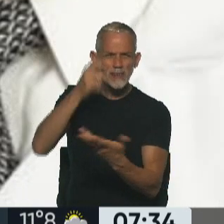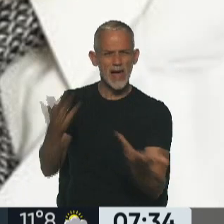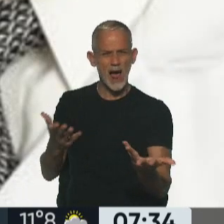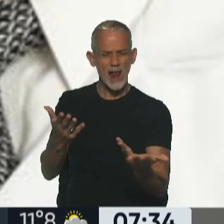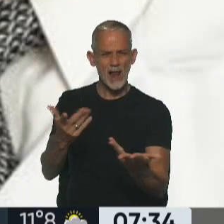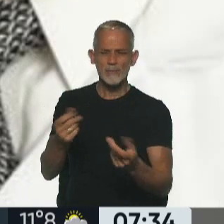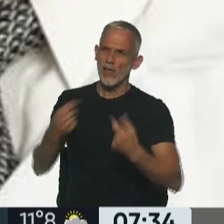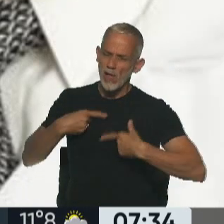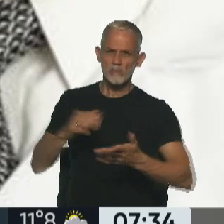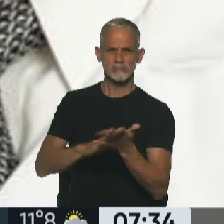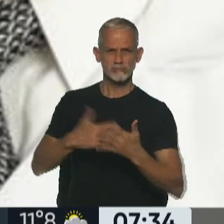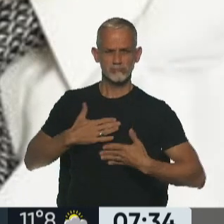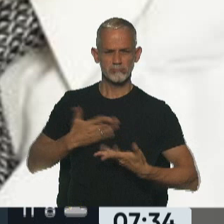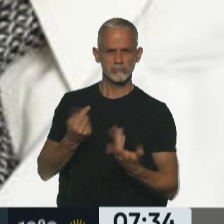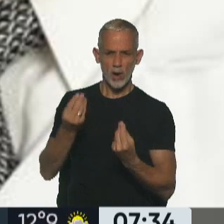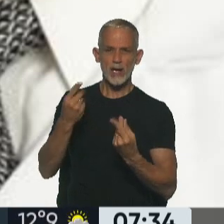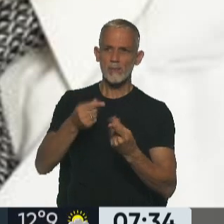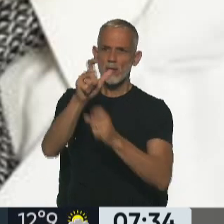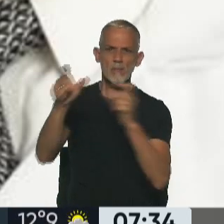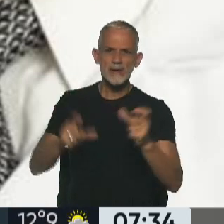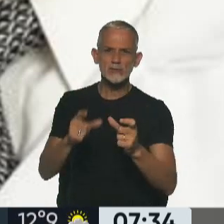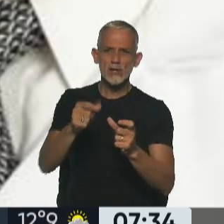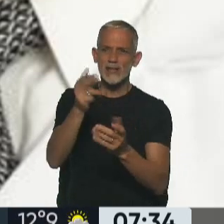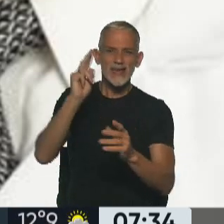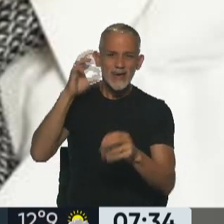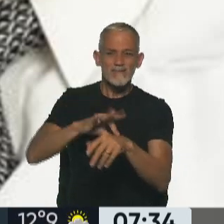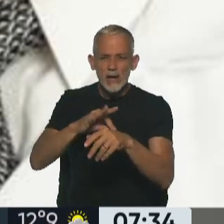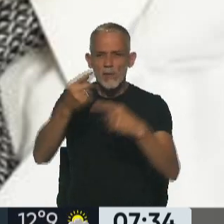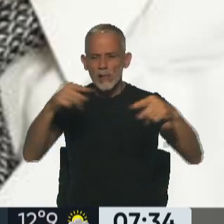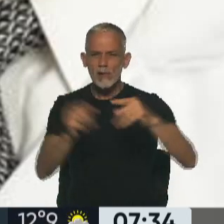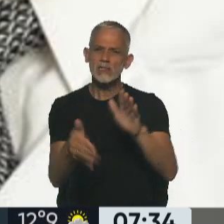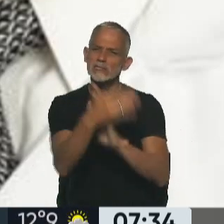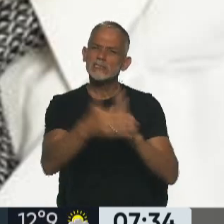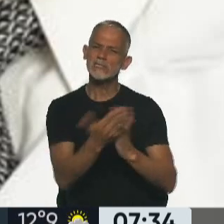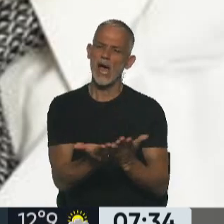nos garantice que puedan evacuar a los pacientes, porque